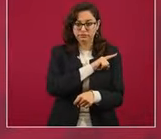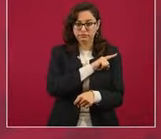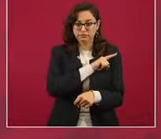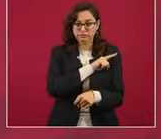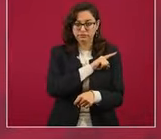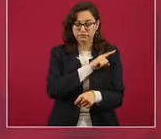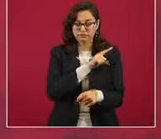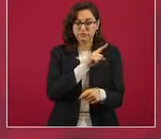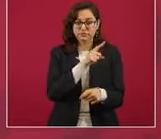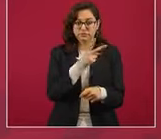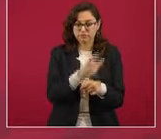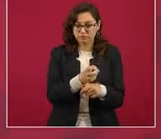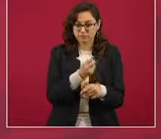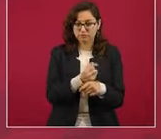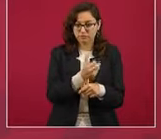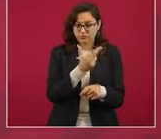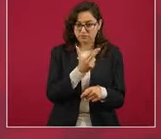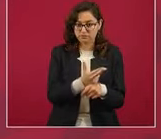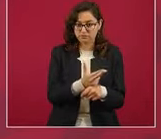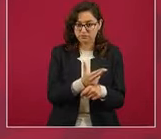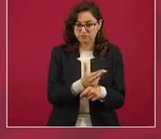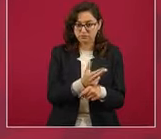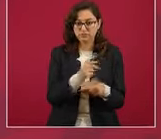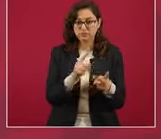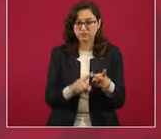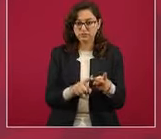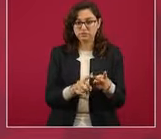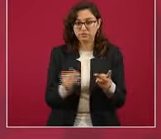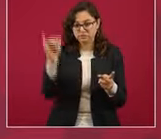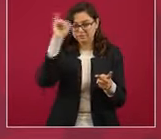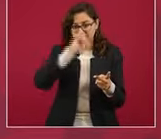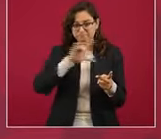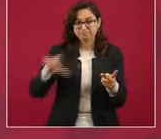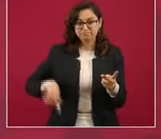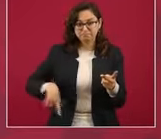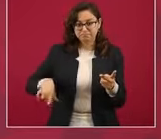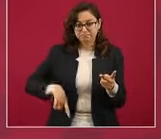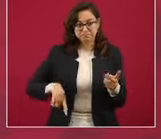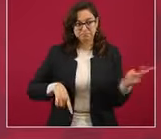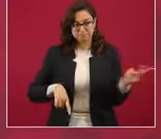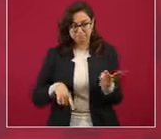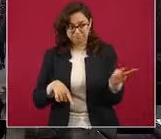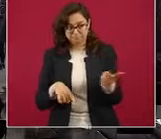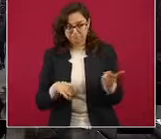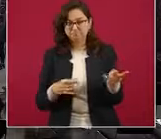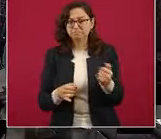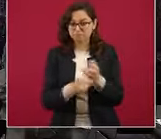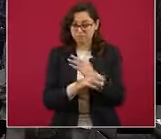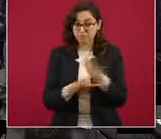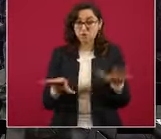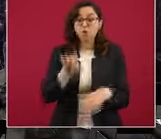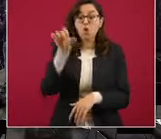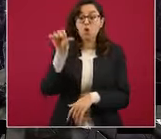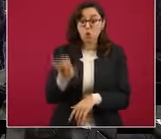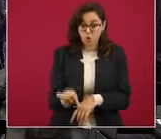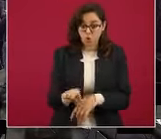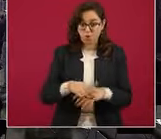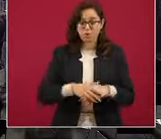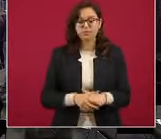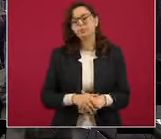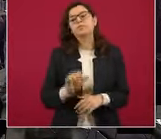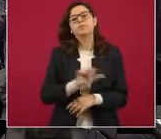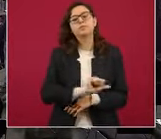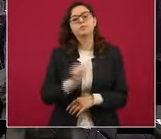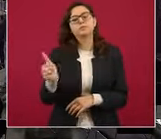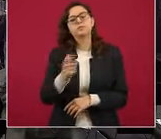el subsecretario de Salud, como la jefa de gobierno. Muy rápido, otra más, si me permite, señor presidente. Ya anunció